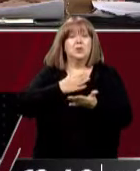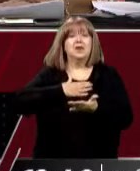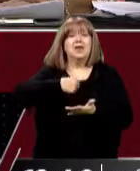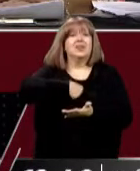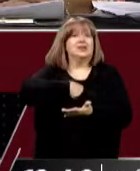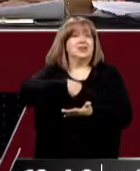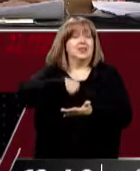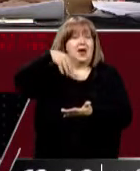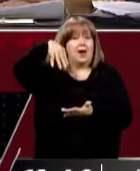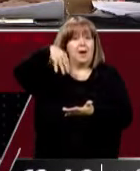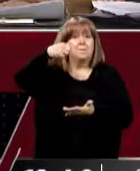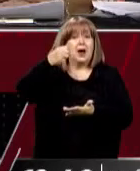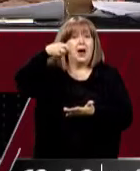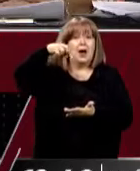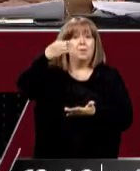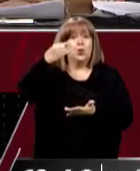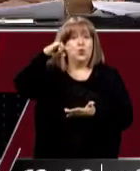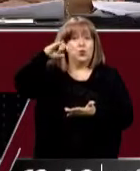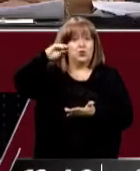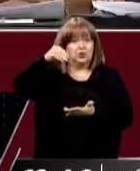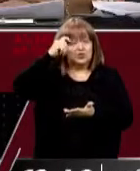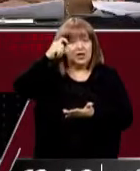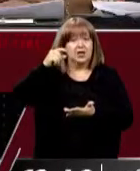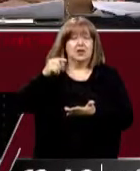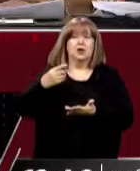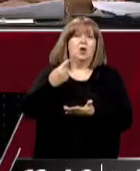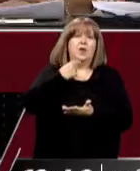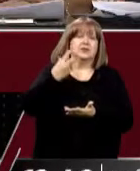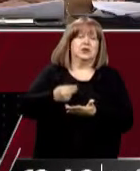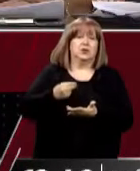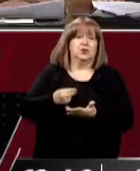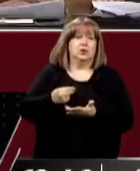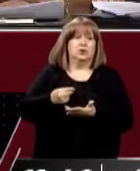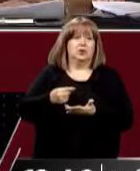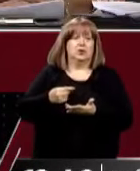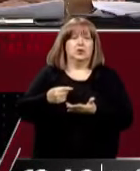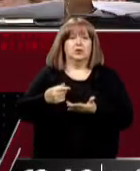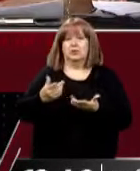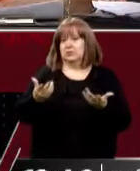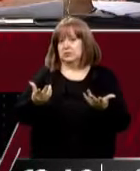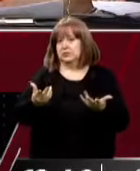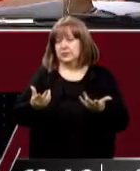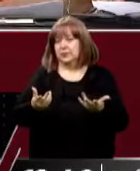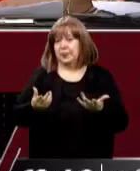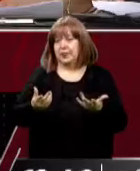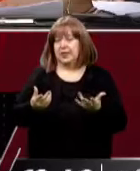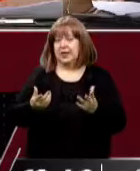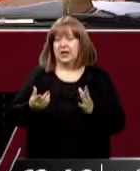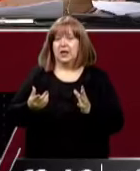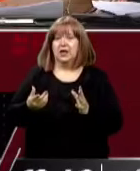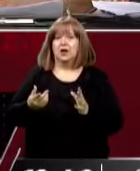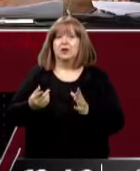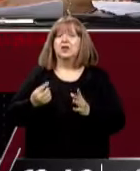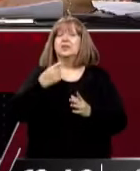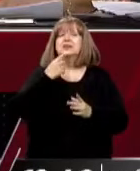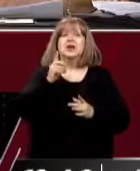otro es, digamos, muy peligroso. Es como si yo les negara que ustedes son periodistas. O sea, que autoproclamados